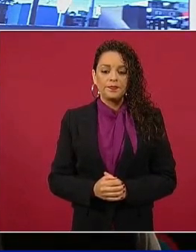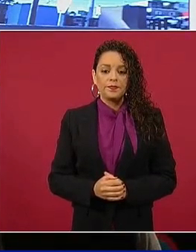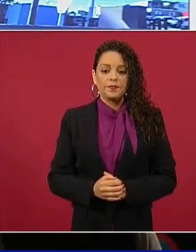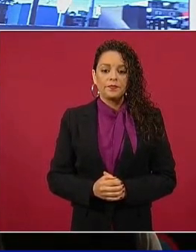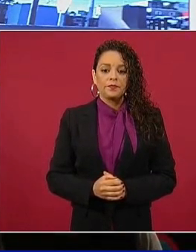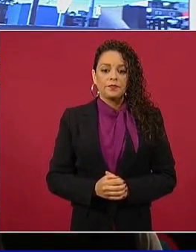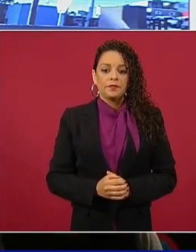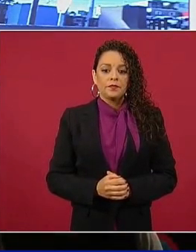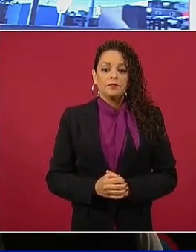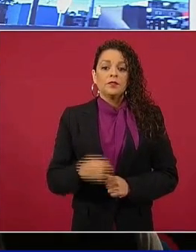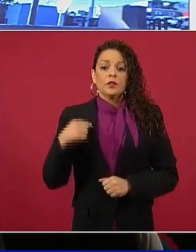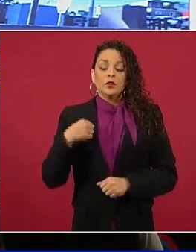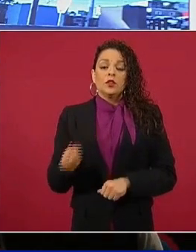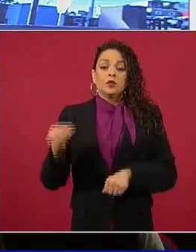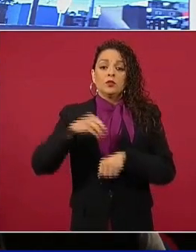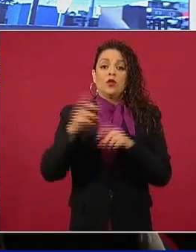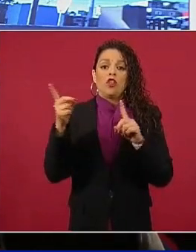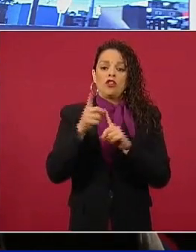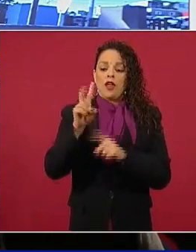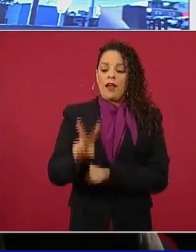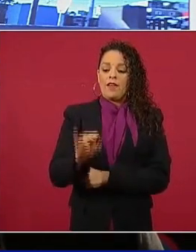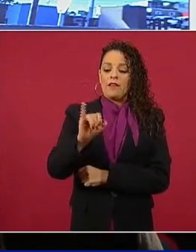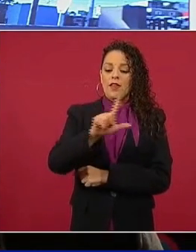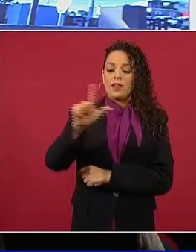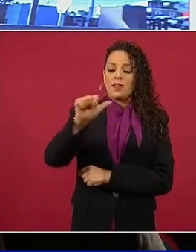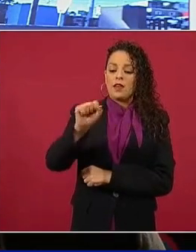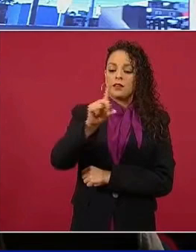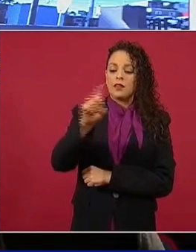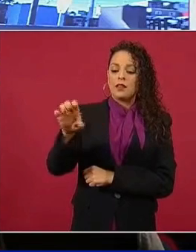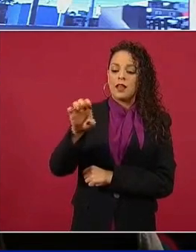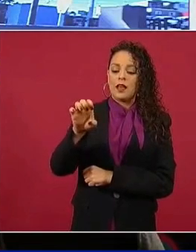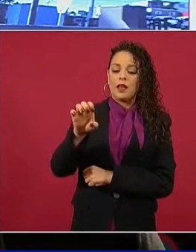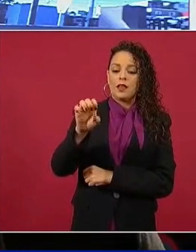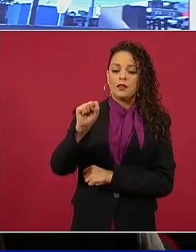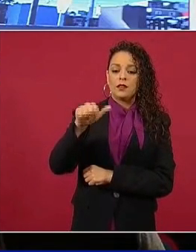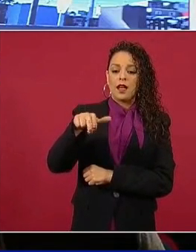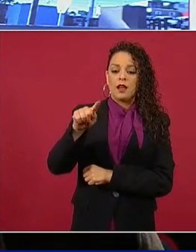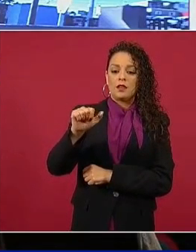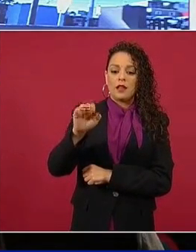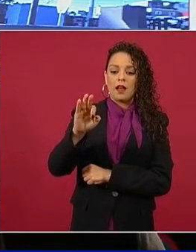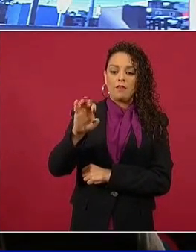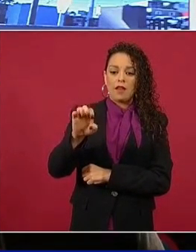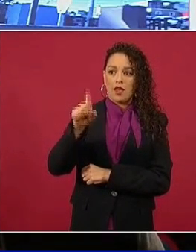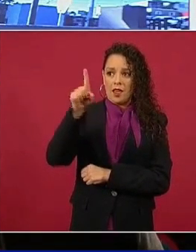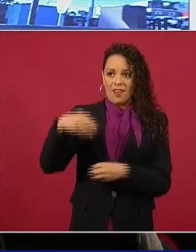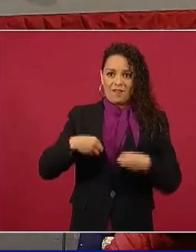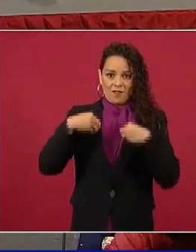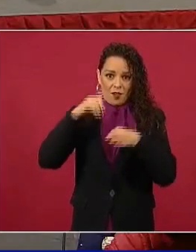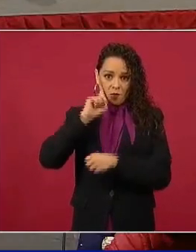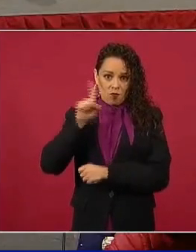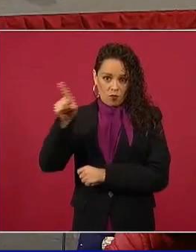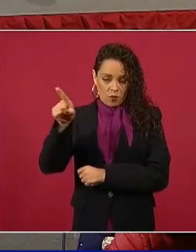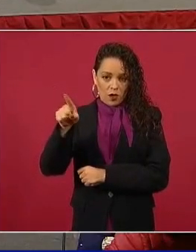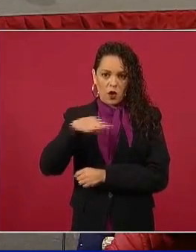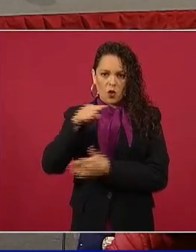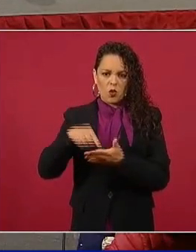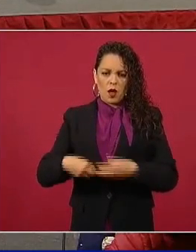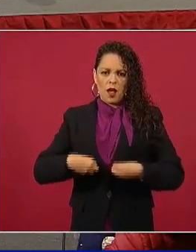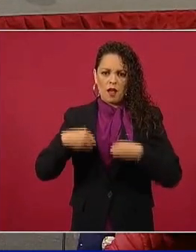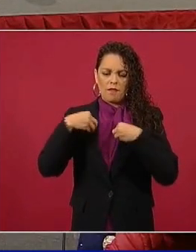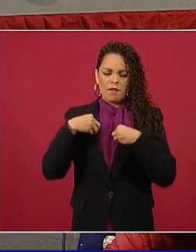villas de santa fe que es donde vivía lourdes maldonado ella vivía en villa los pinos en la